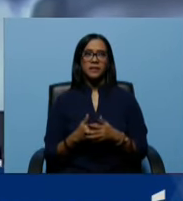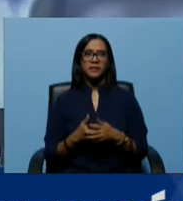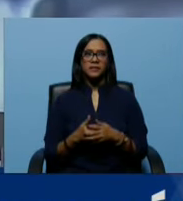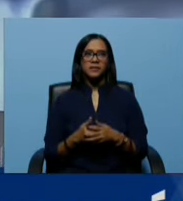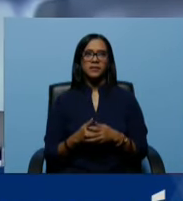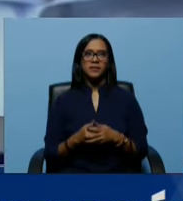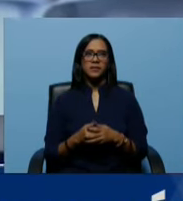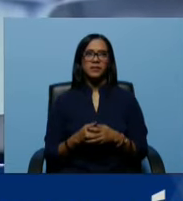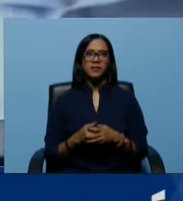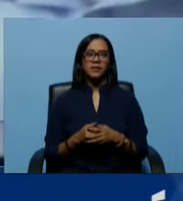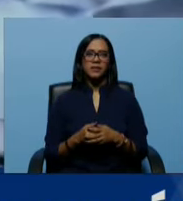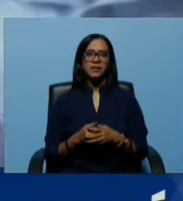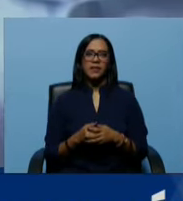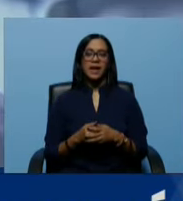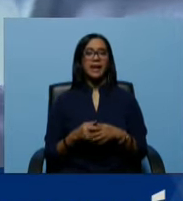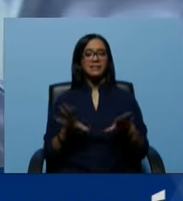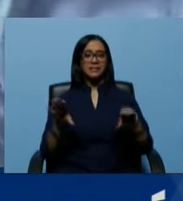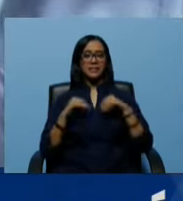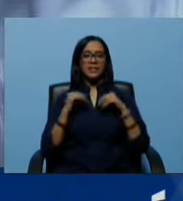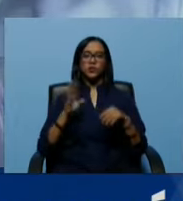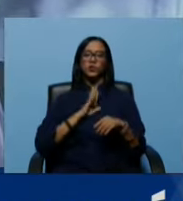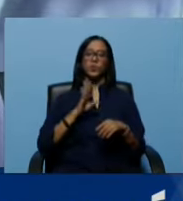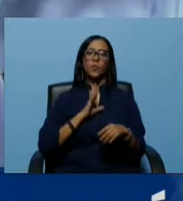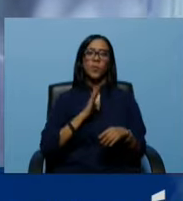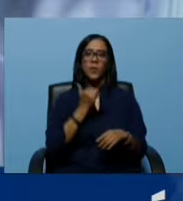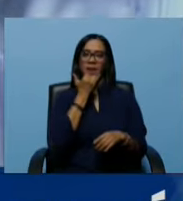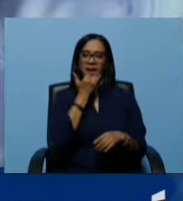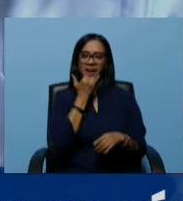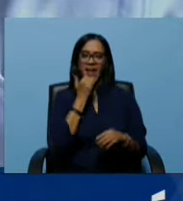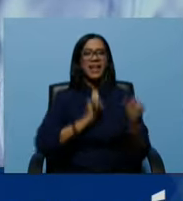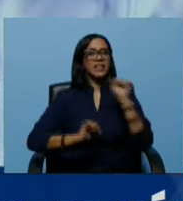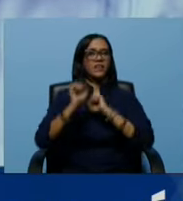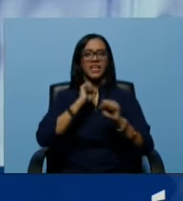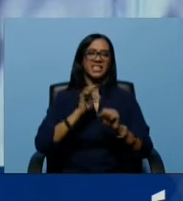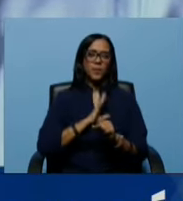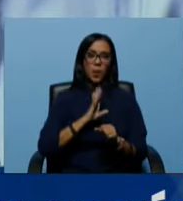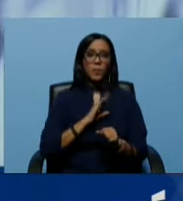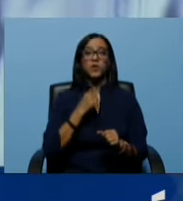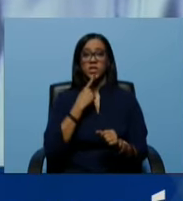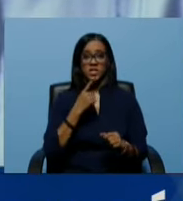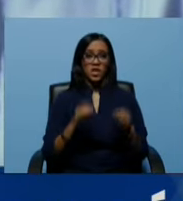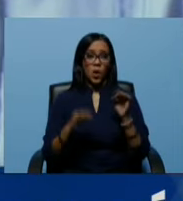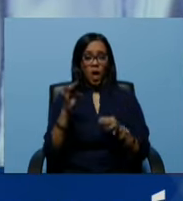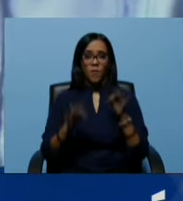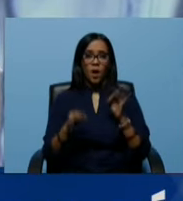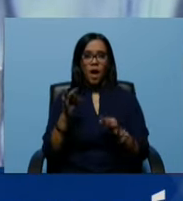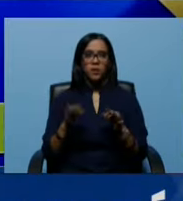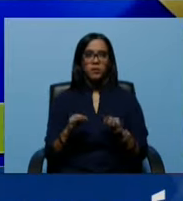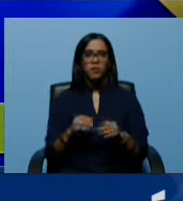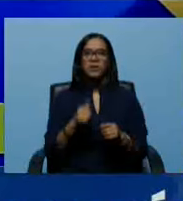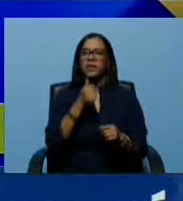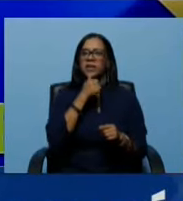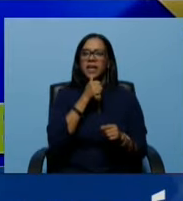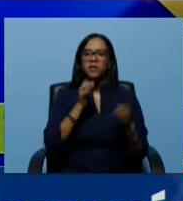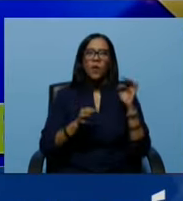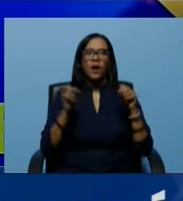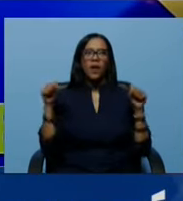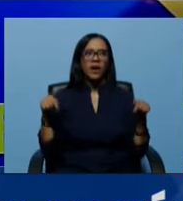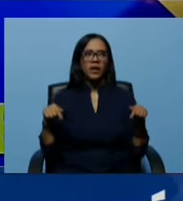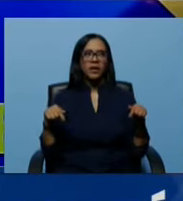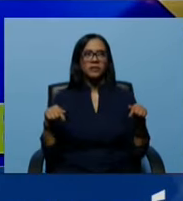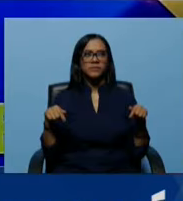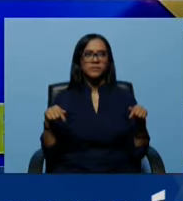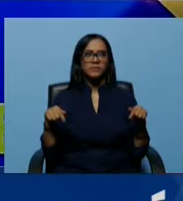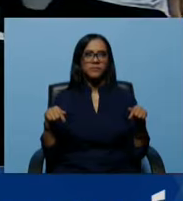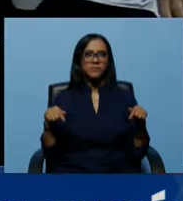alegar su propia torpeza en defensa propia, dicen los abogados. ¿Quiénes son abogados aquí?